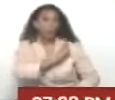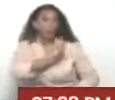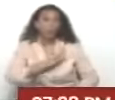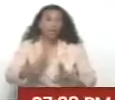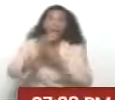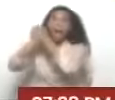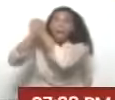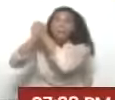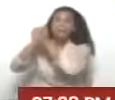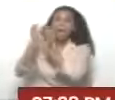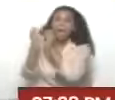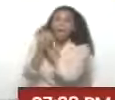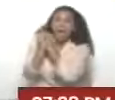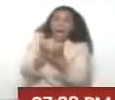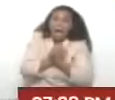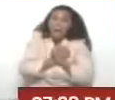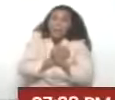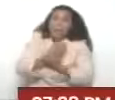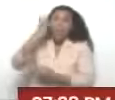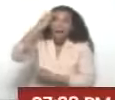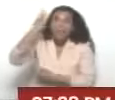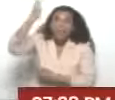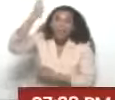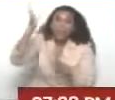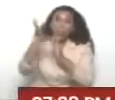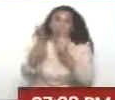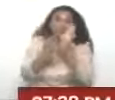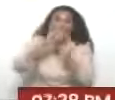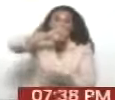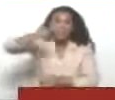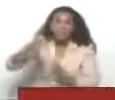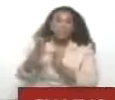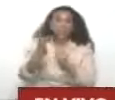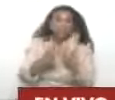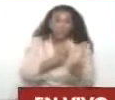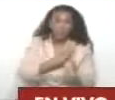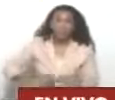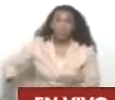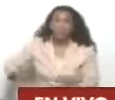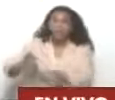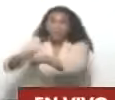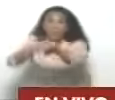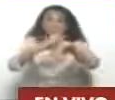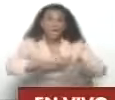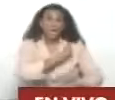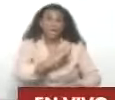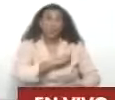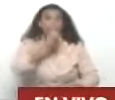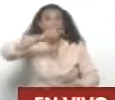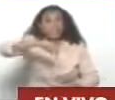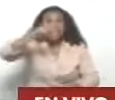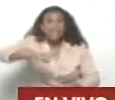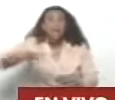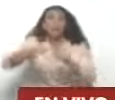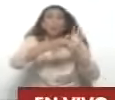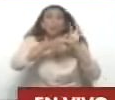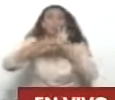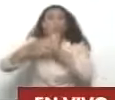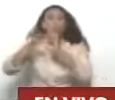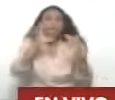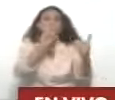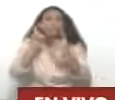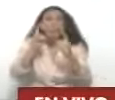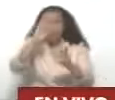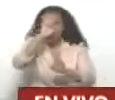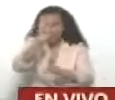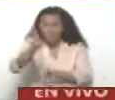Cristo, creemos en Cristo, Redentor. Y a todas las demás religiones les digo, necesitamos la unión en el diálogo y el